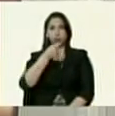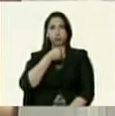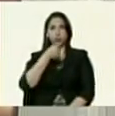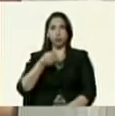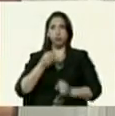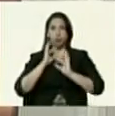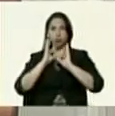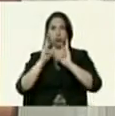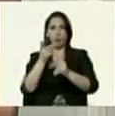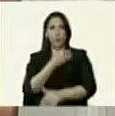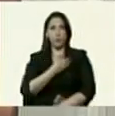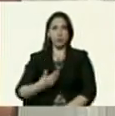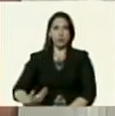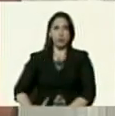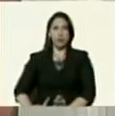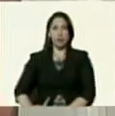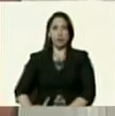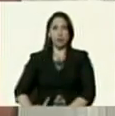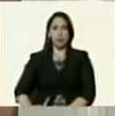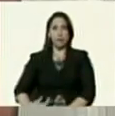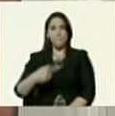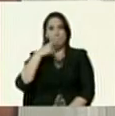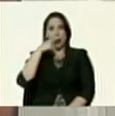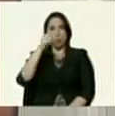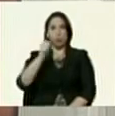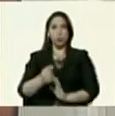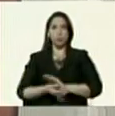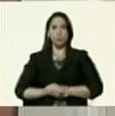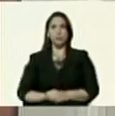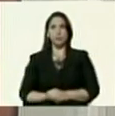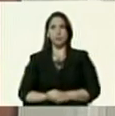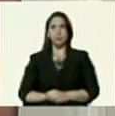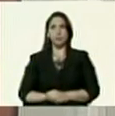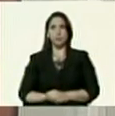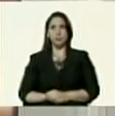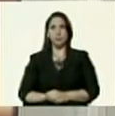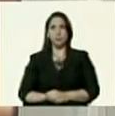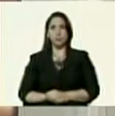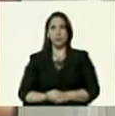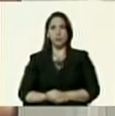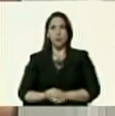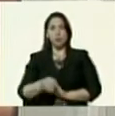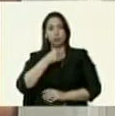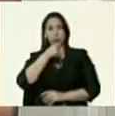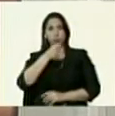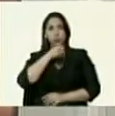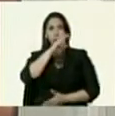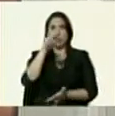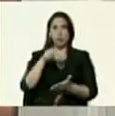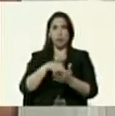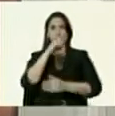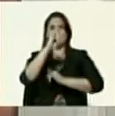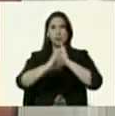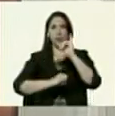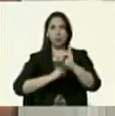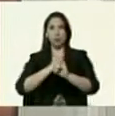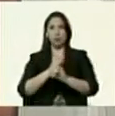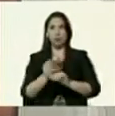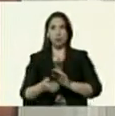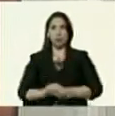presidente de la República Bolivariana de Venezuela, Nicolás Maduro, a medios nacionales e internacionales. Bien importante porque se